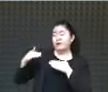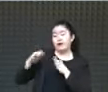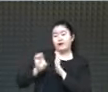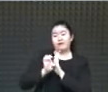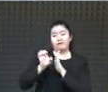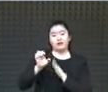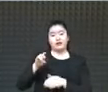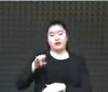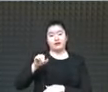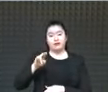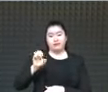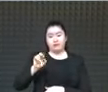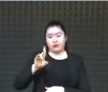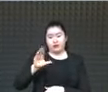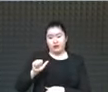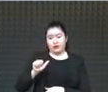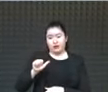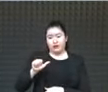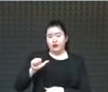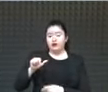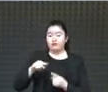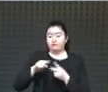Dinamarca, Noruega, Suecia.